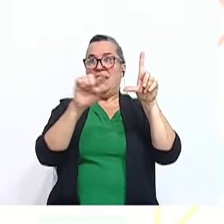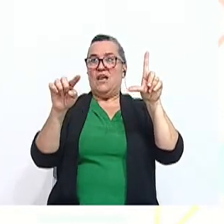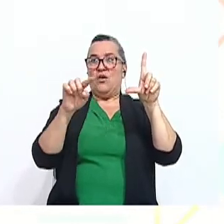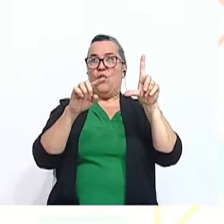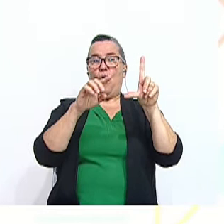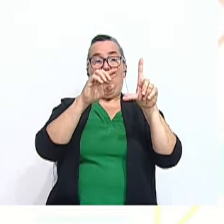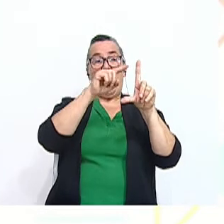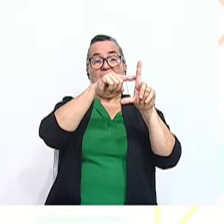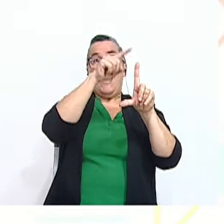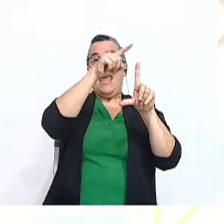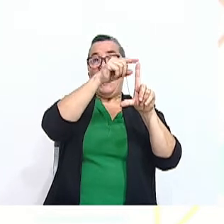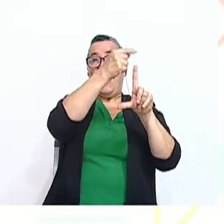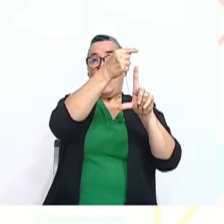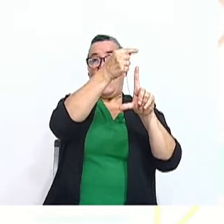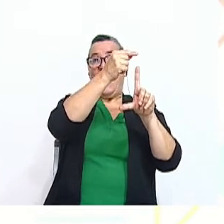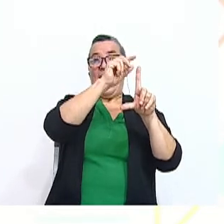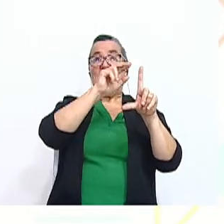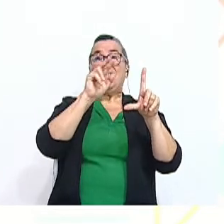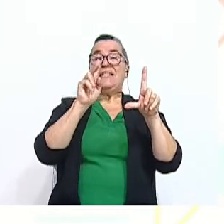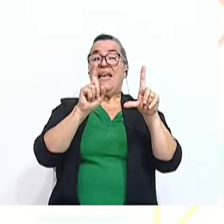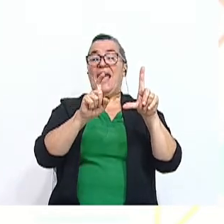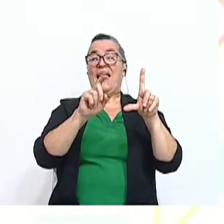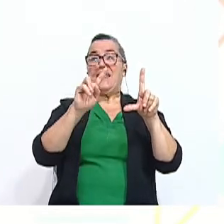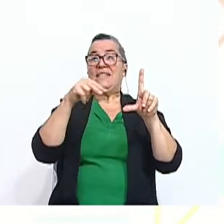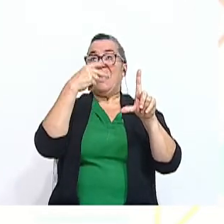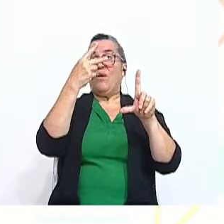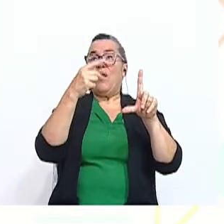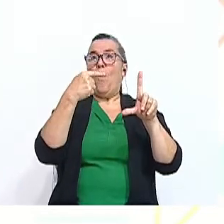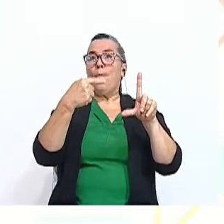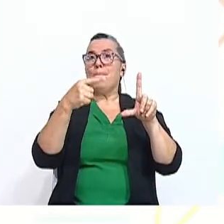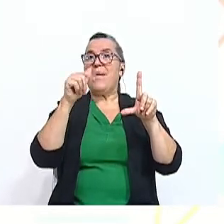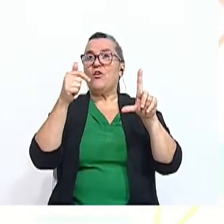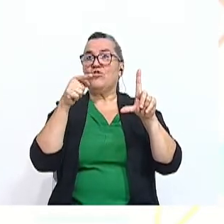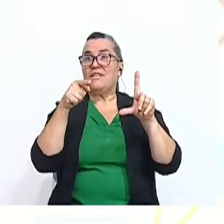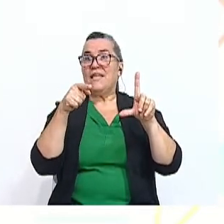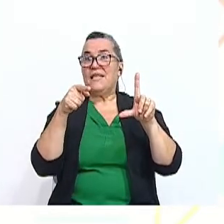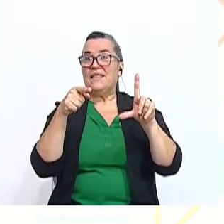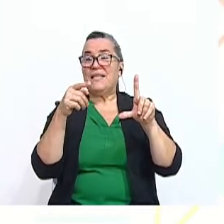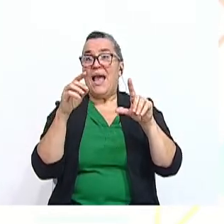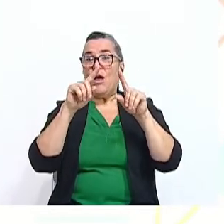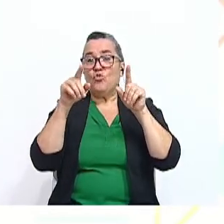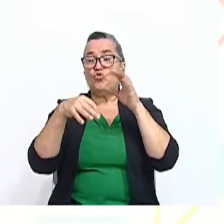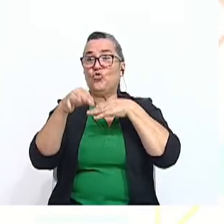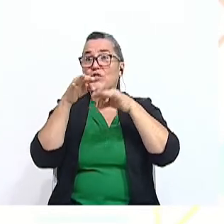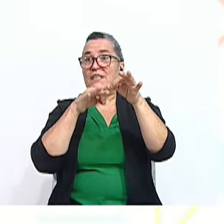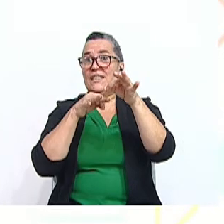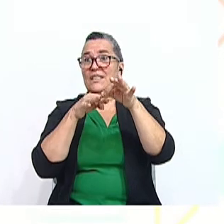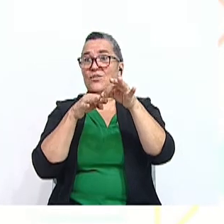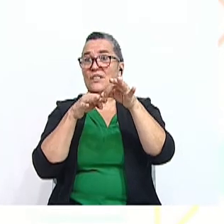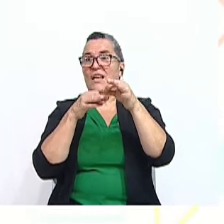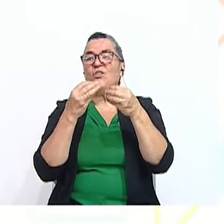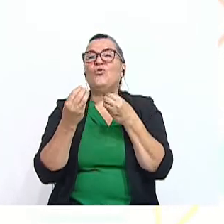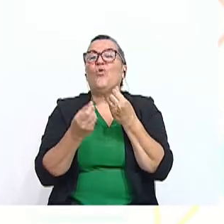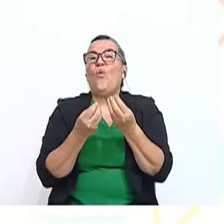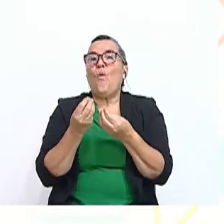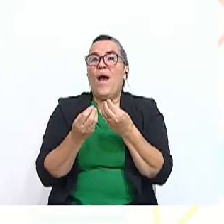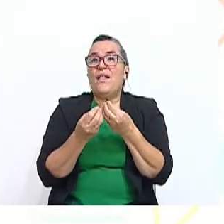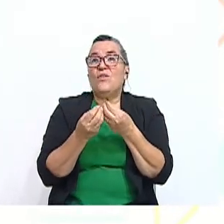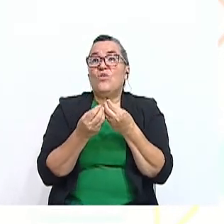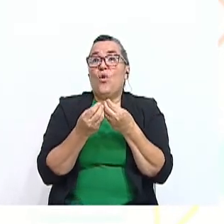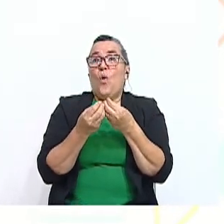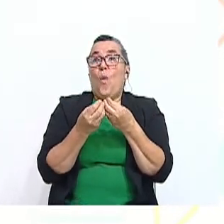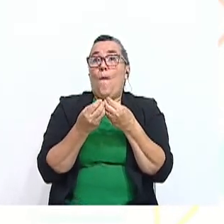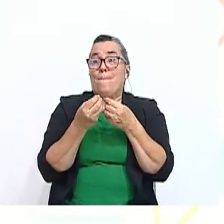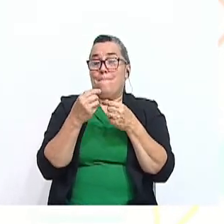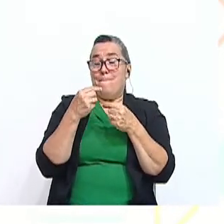g es x al cuadrado menos 10. Haciendo la sustitución, tenemos que -5